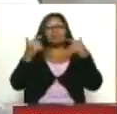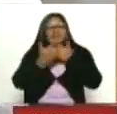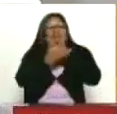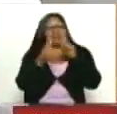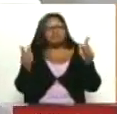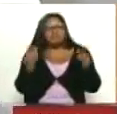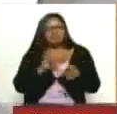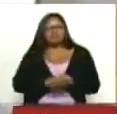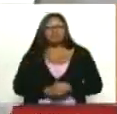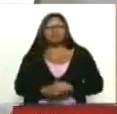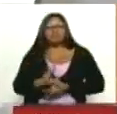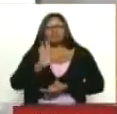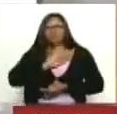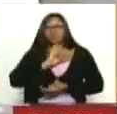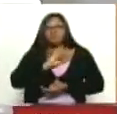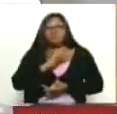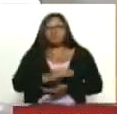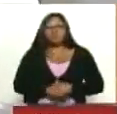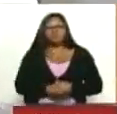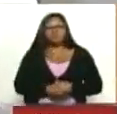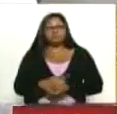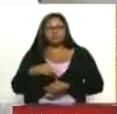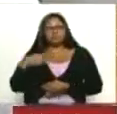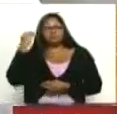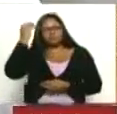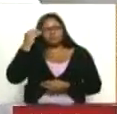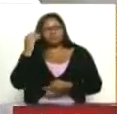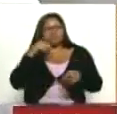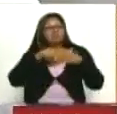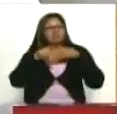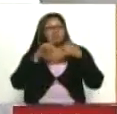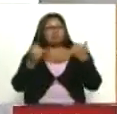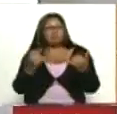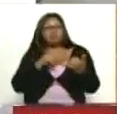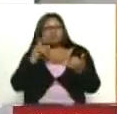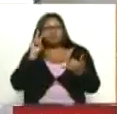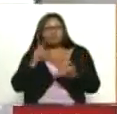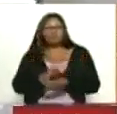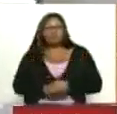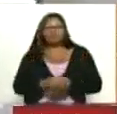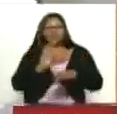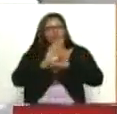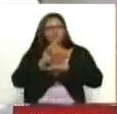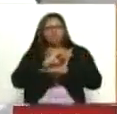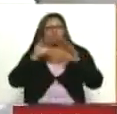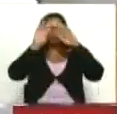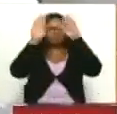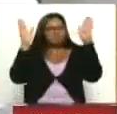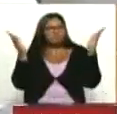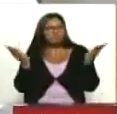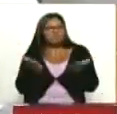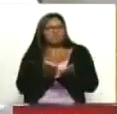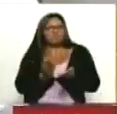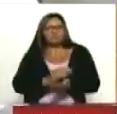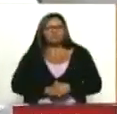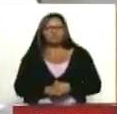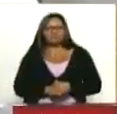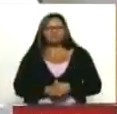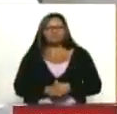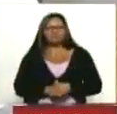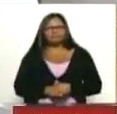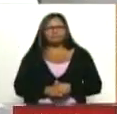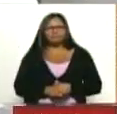libertades personales, el pensamiento crítico, la protección al planeta, hay unos contenidos